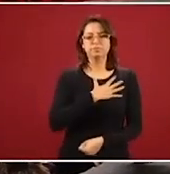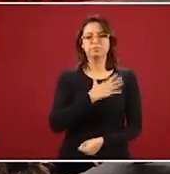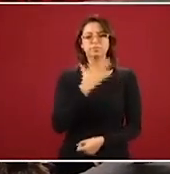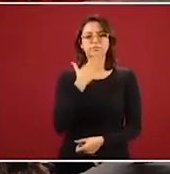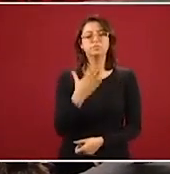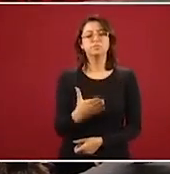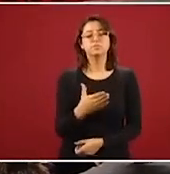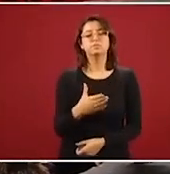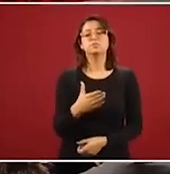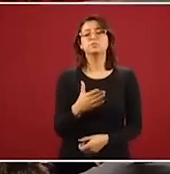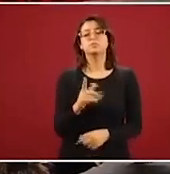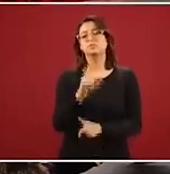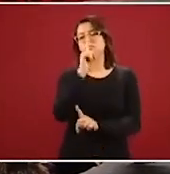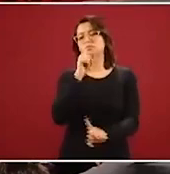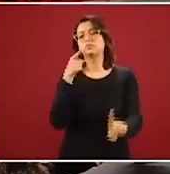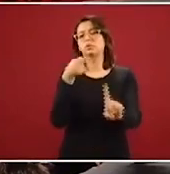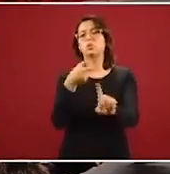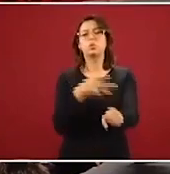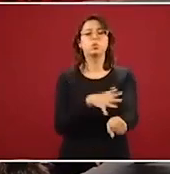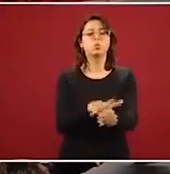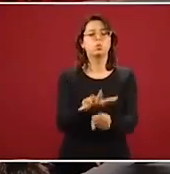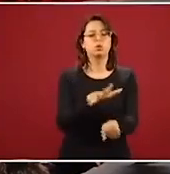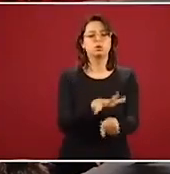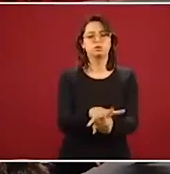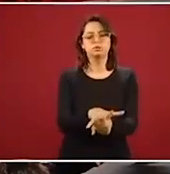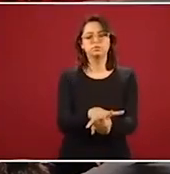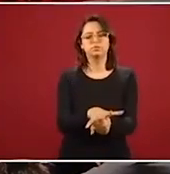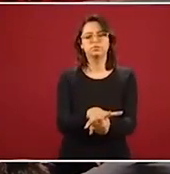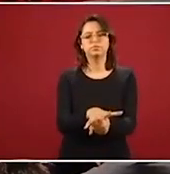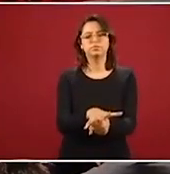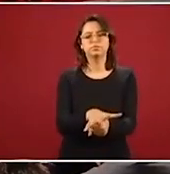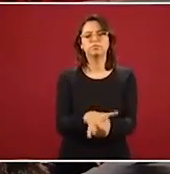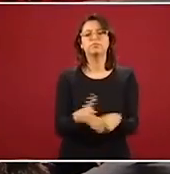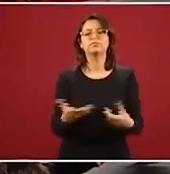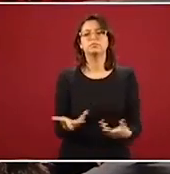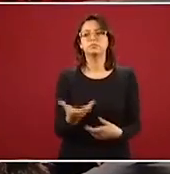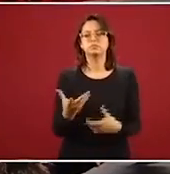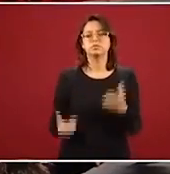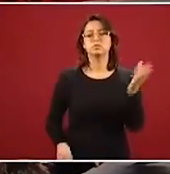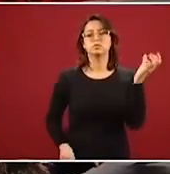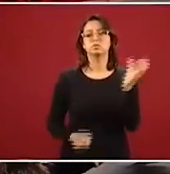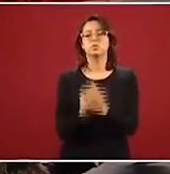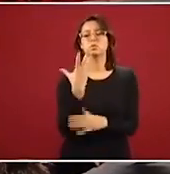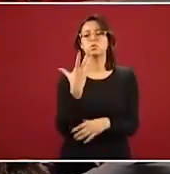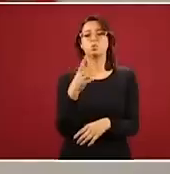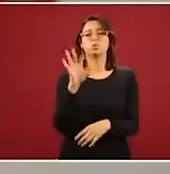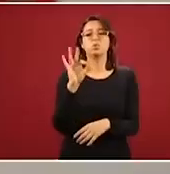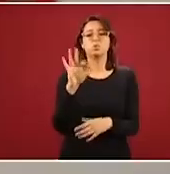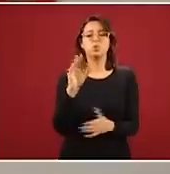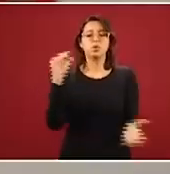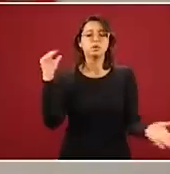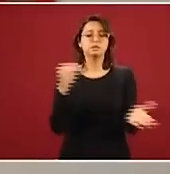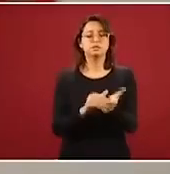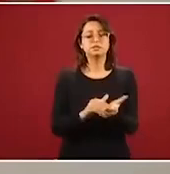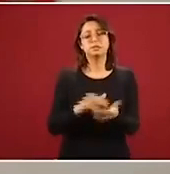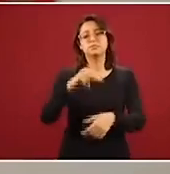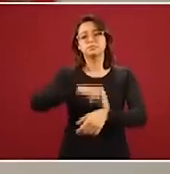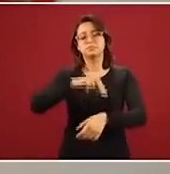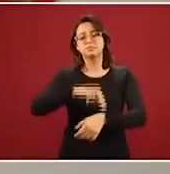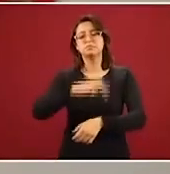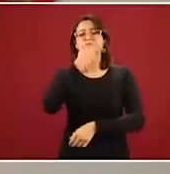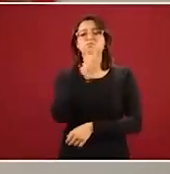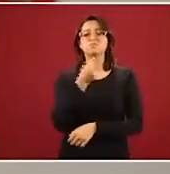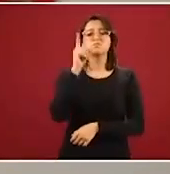que está encaminado a integrar más de 40 mil personas, médicas,